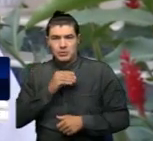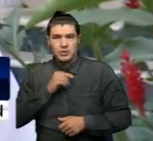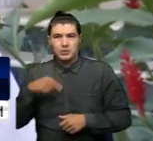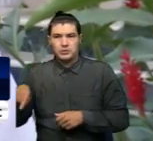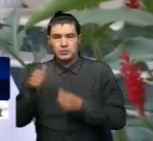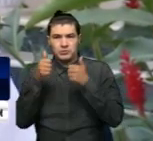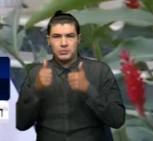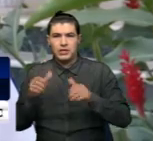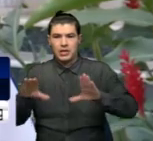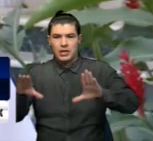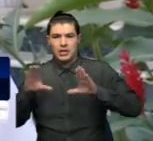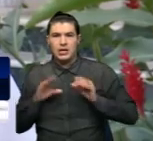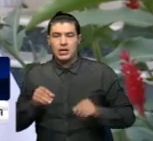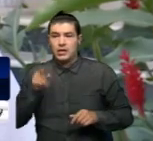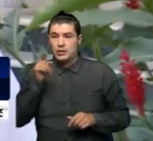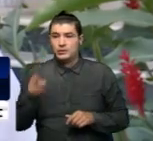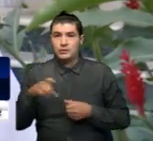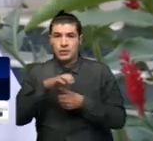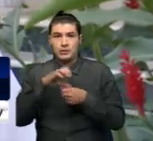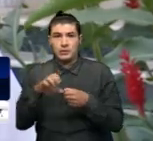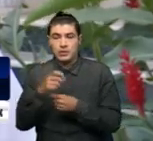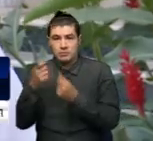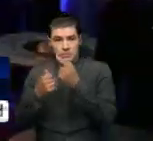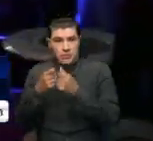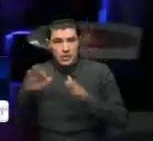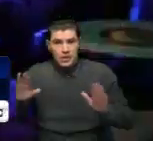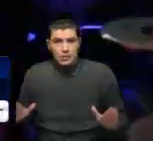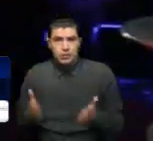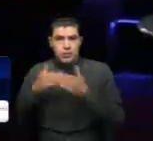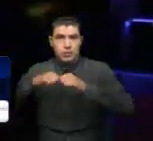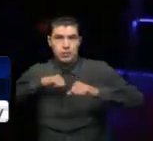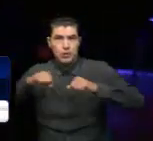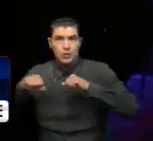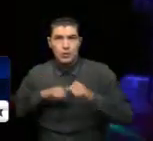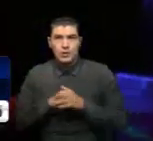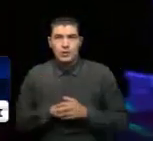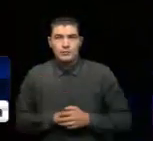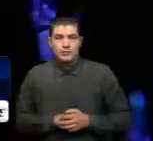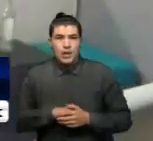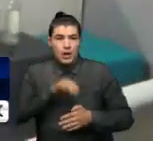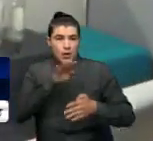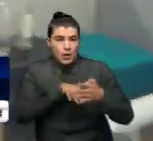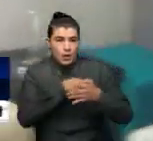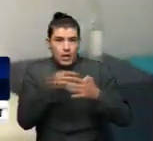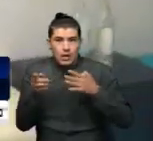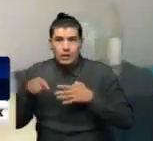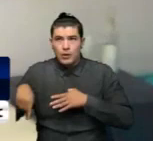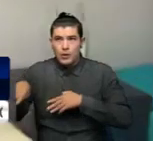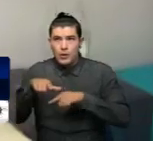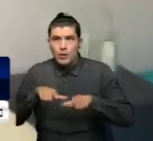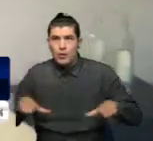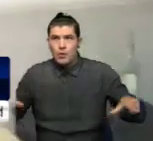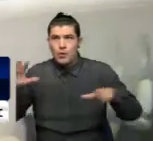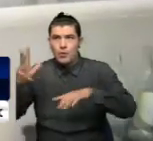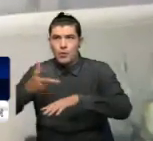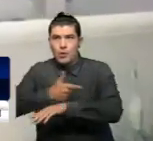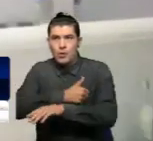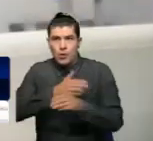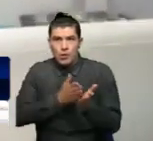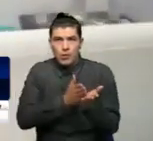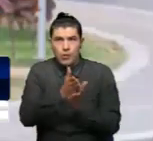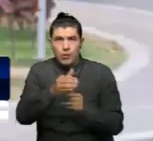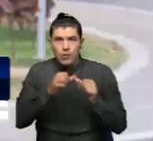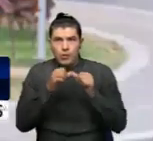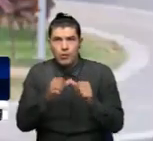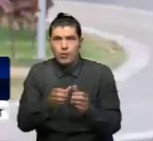que la ciudad económicamente se ha activado las tarifas y horarios de los establecimientos se mantendrán durante el